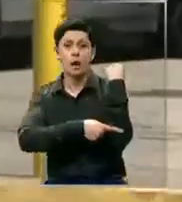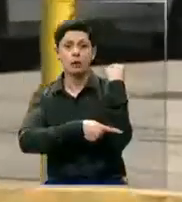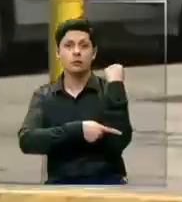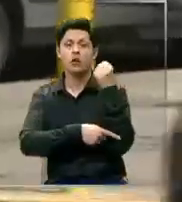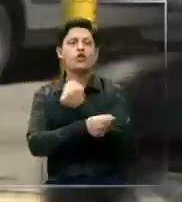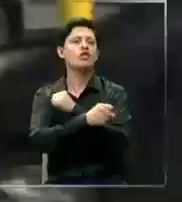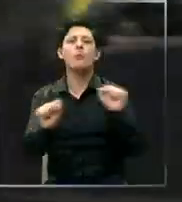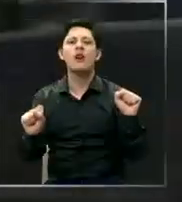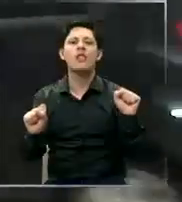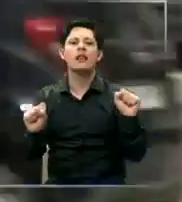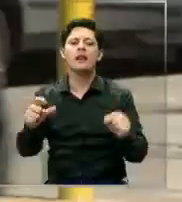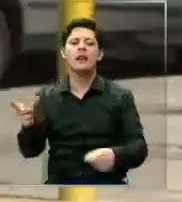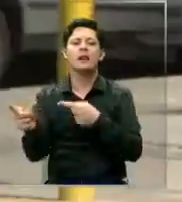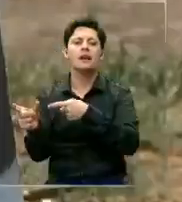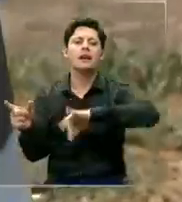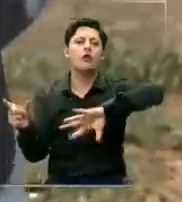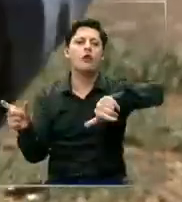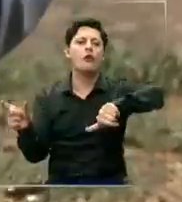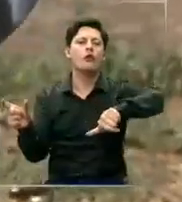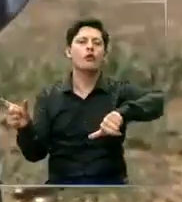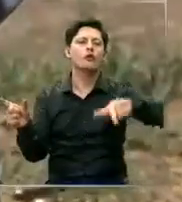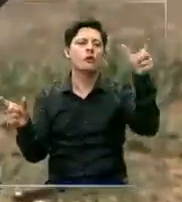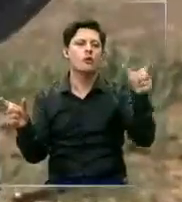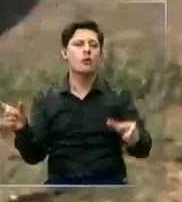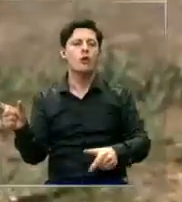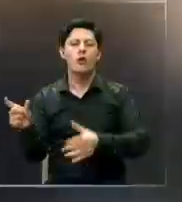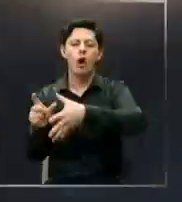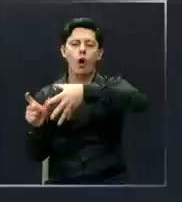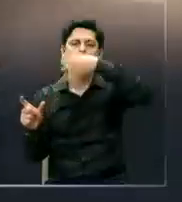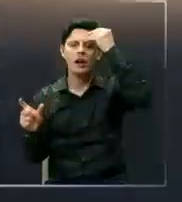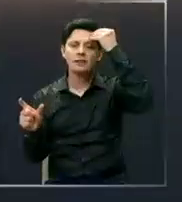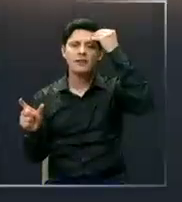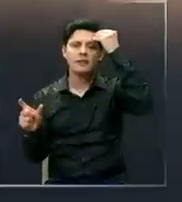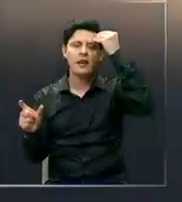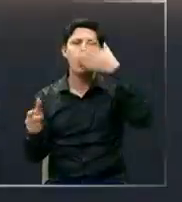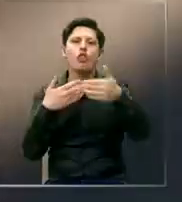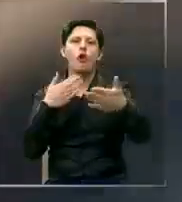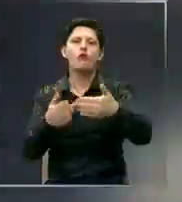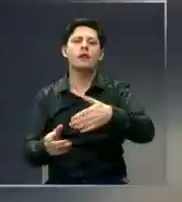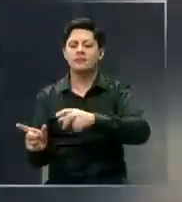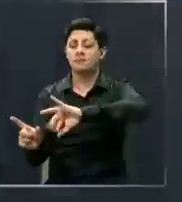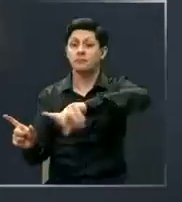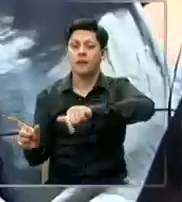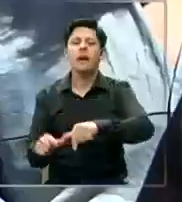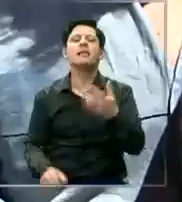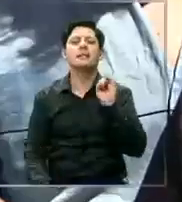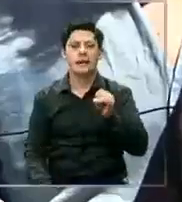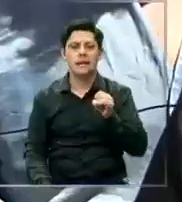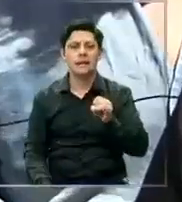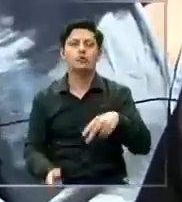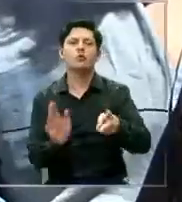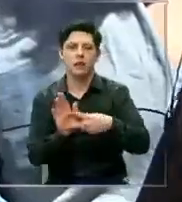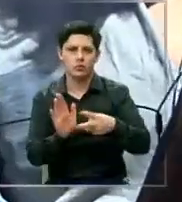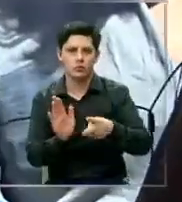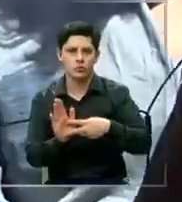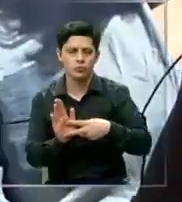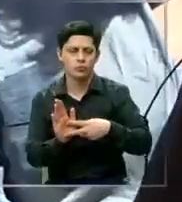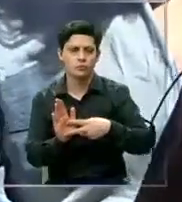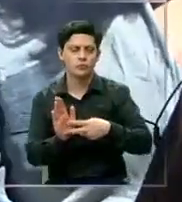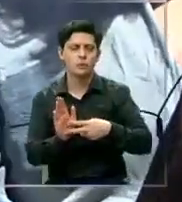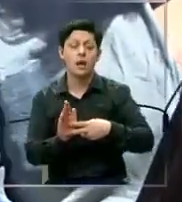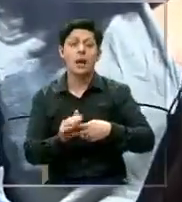puede vincular al robo de las mismas o tener conocimiento de la procedencia de estas. Nos parece que es un hecho. El hecho indubitado